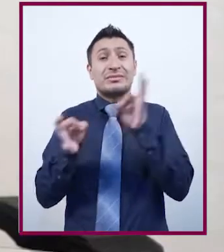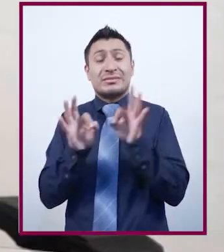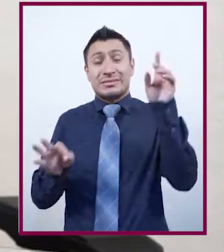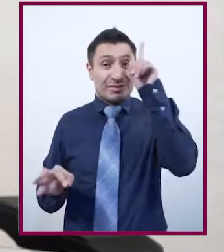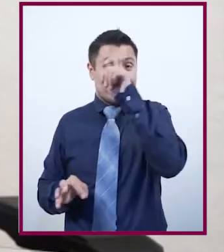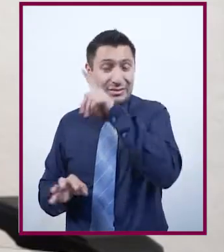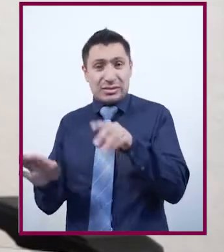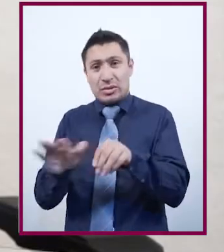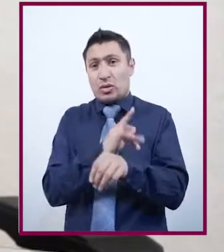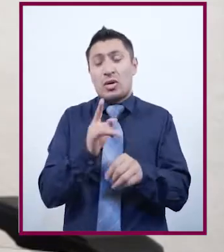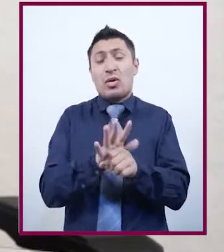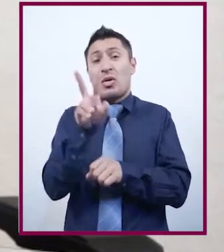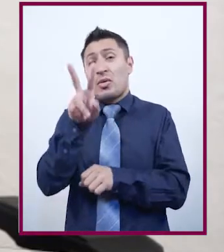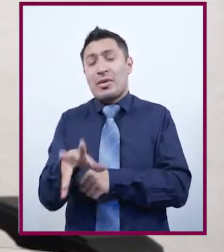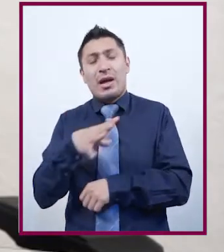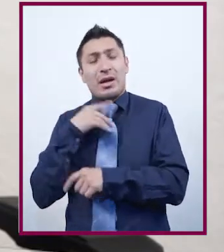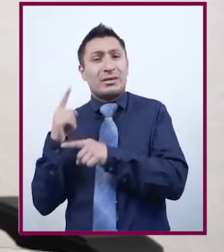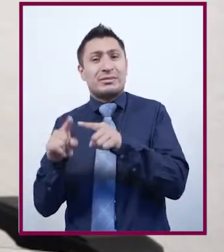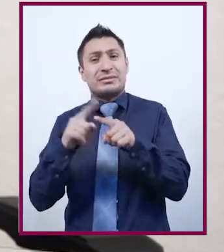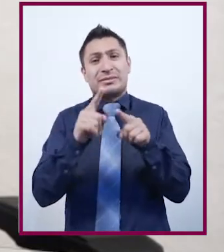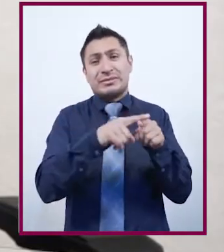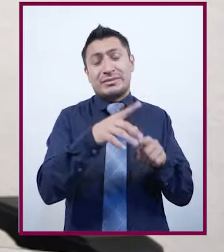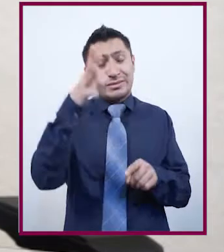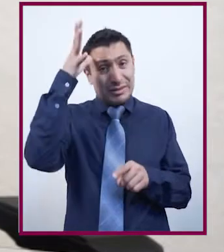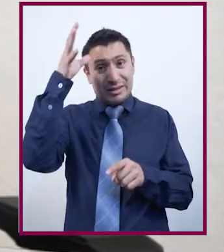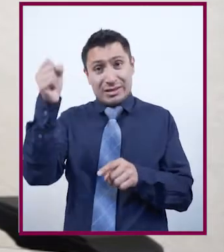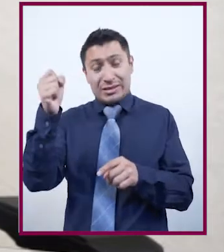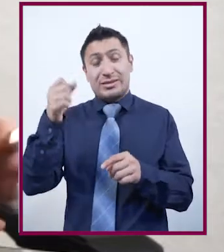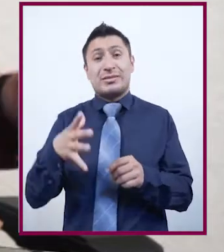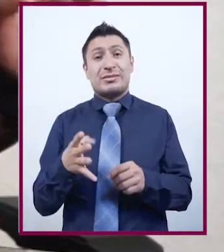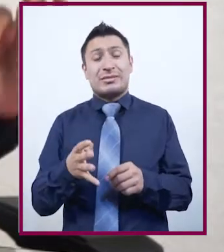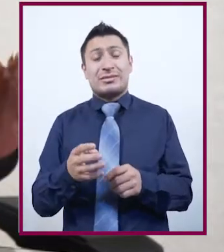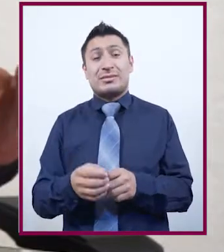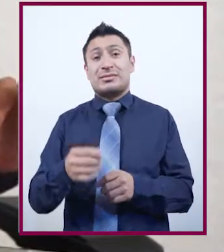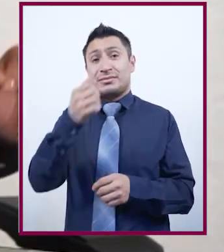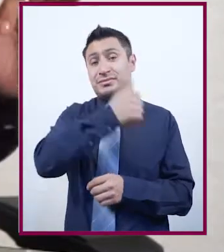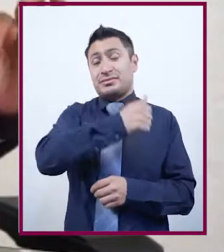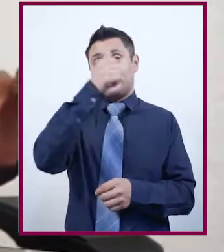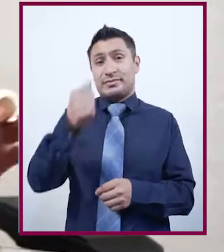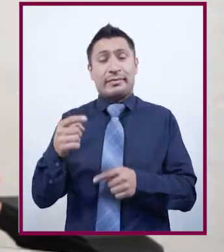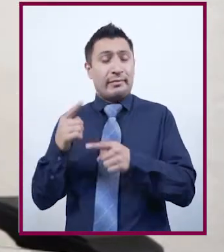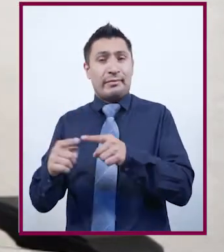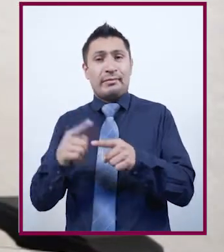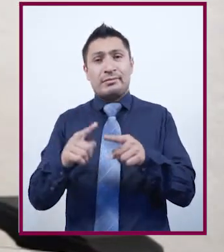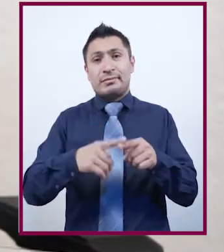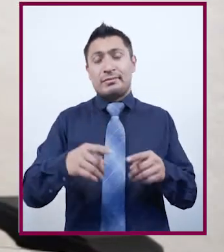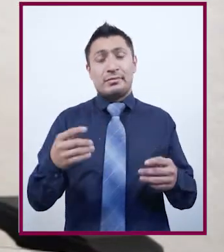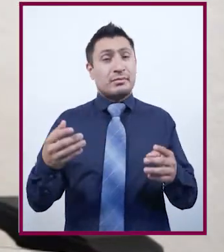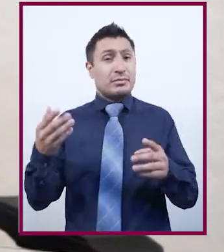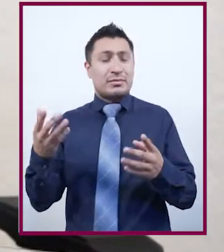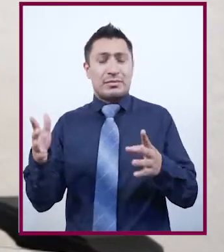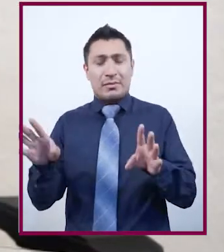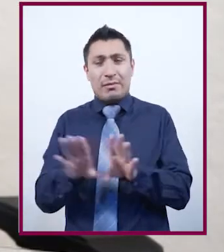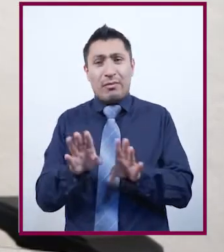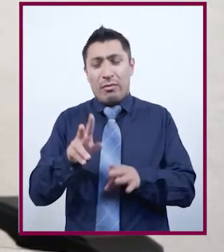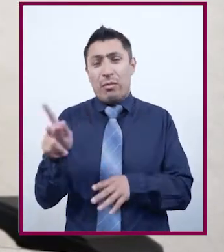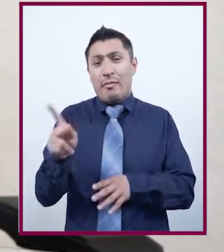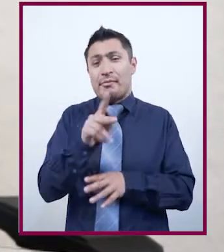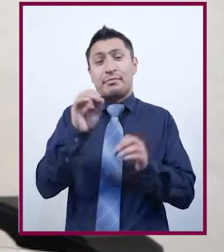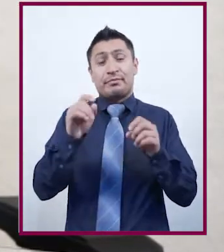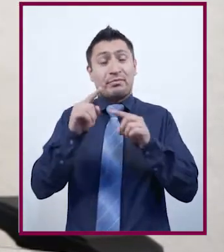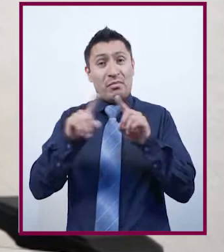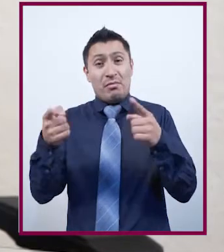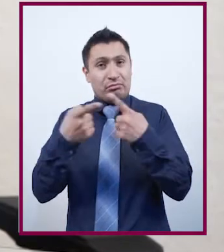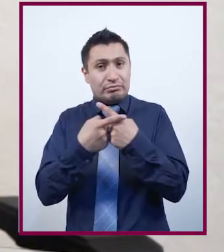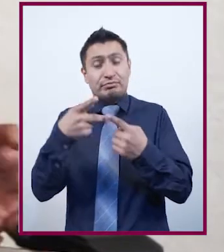complicado, porque en realidad existe una gran diversidad de su concepción, cada una con una realidad distinta, parecida o